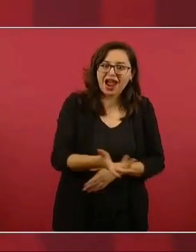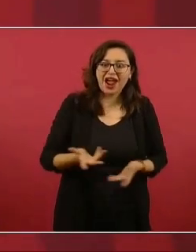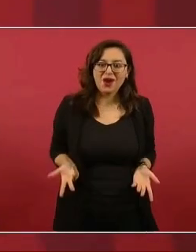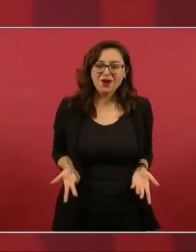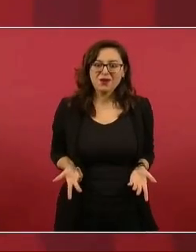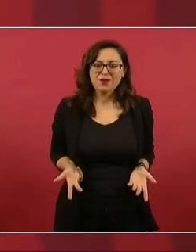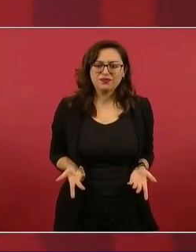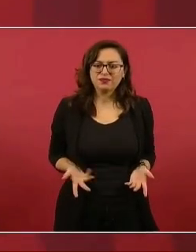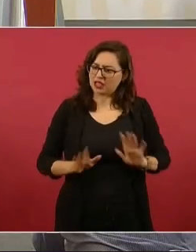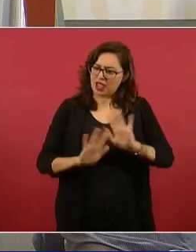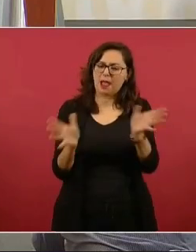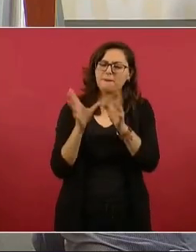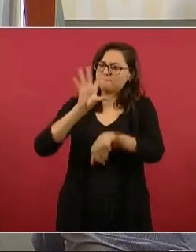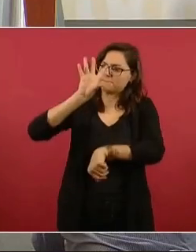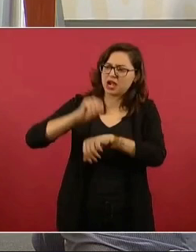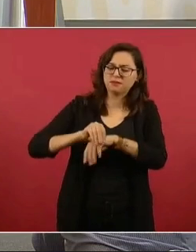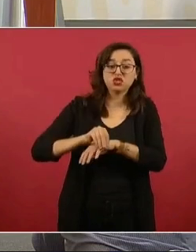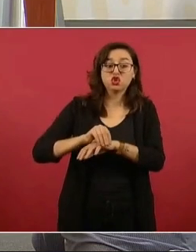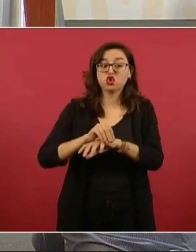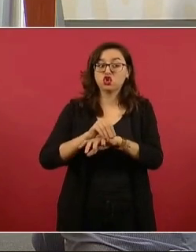que pidan licencia,